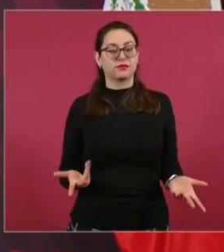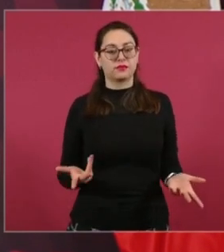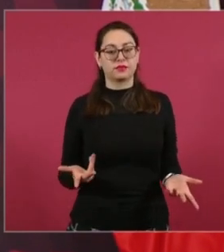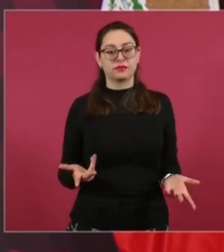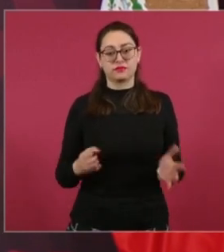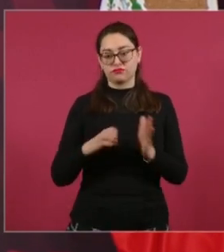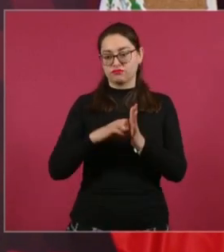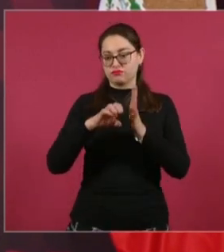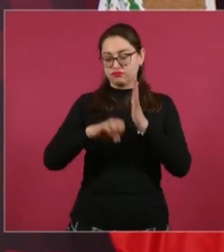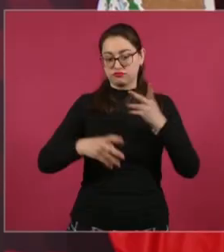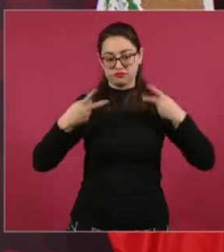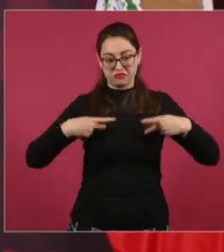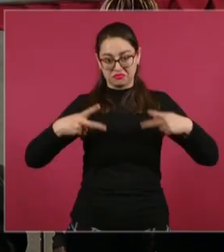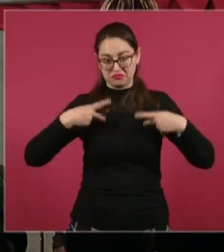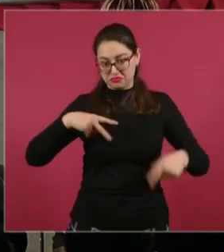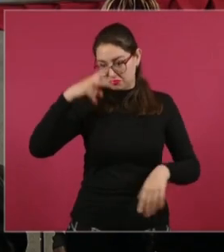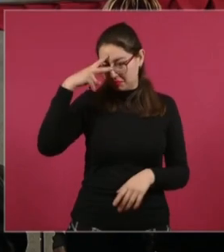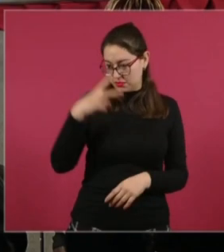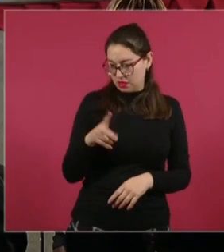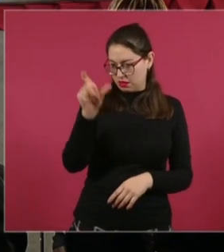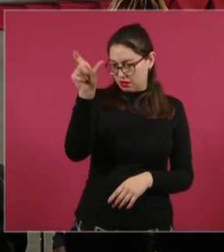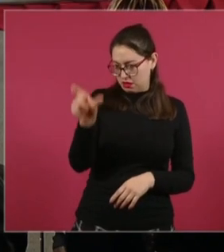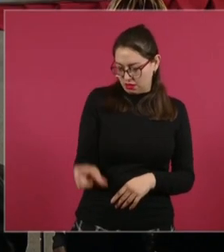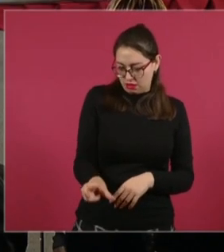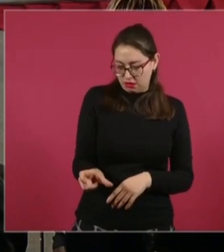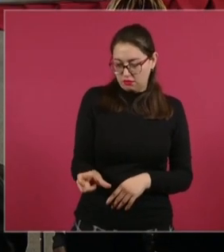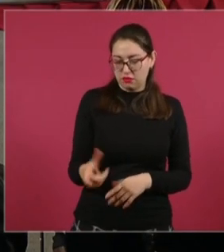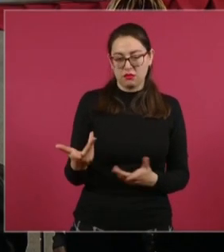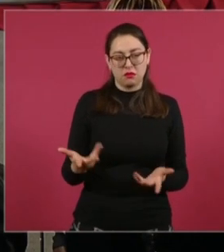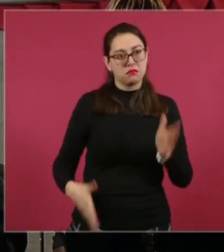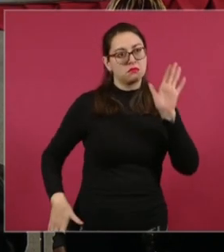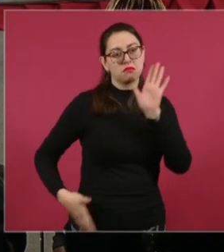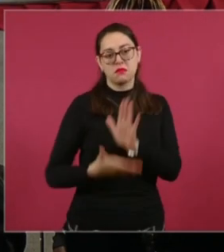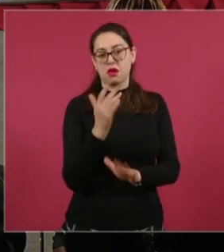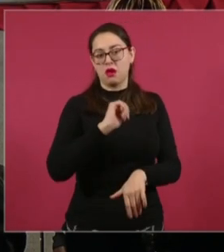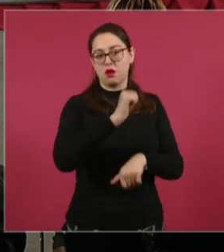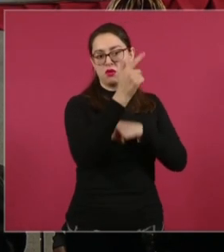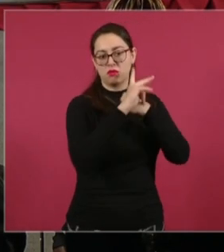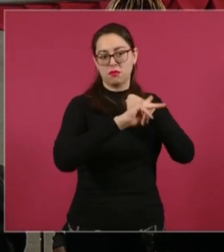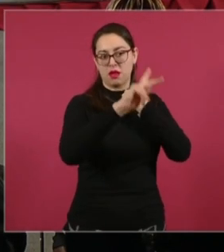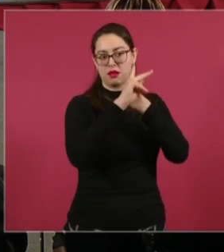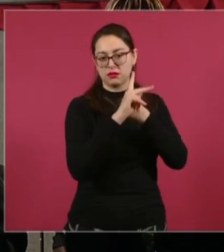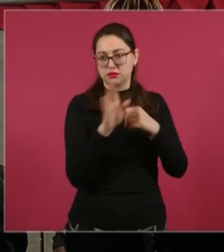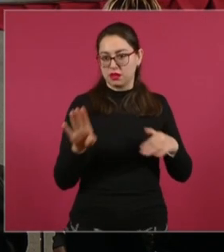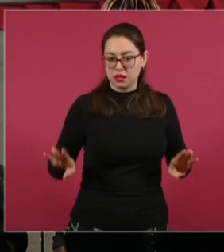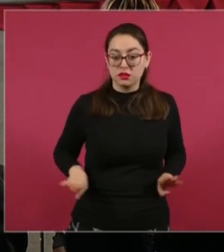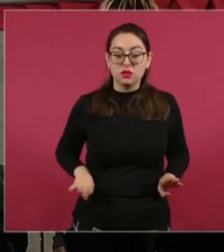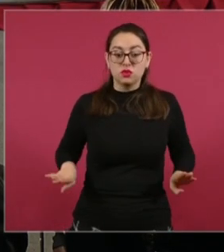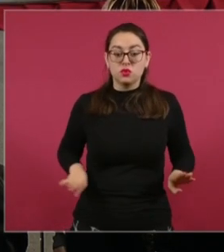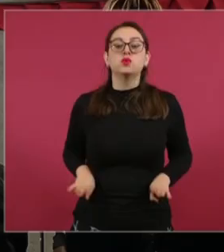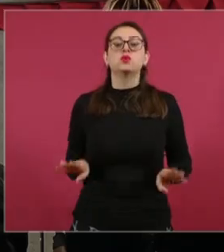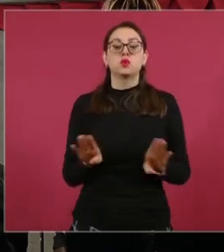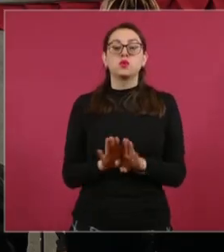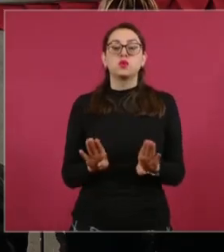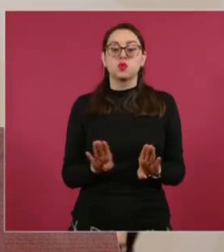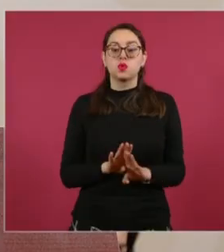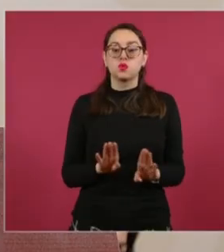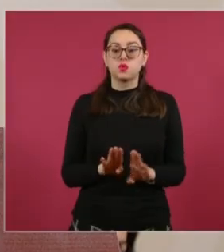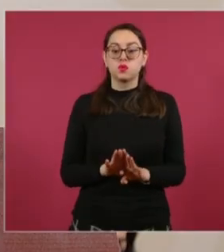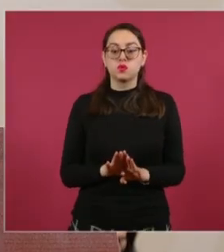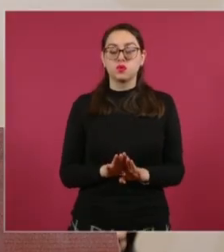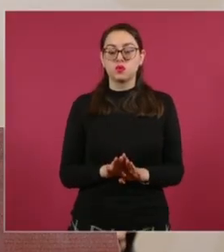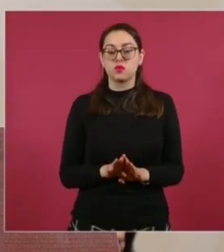cómo